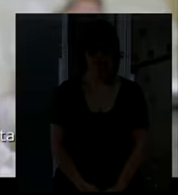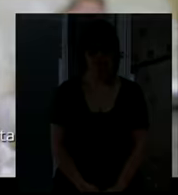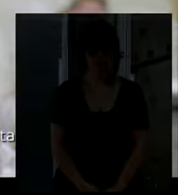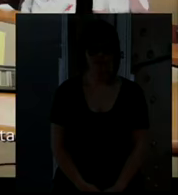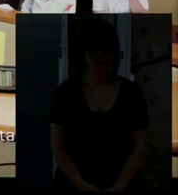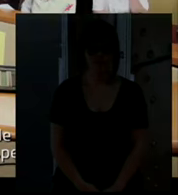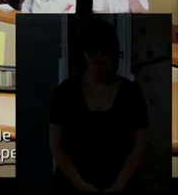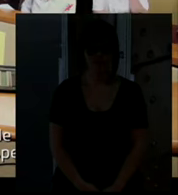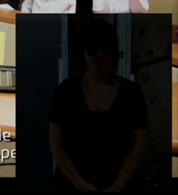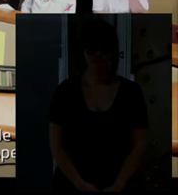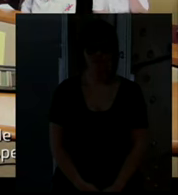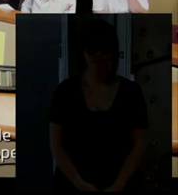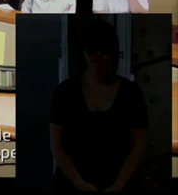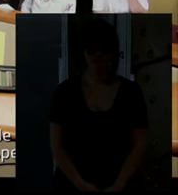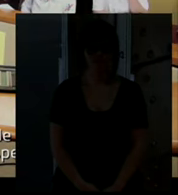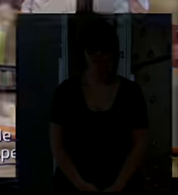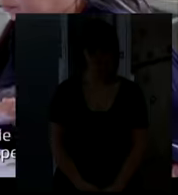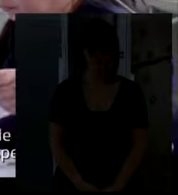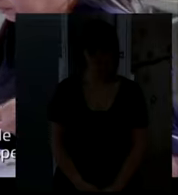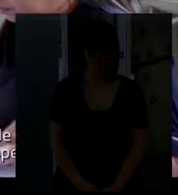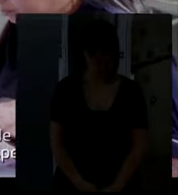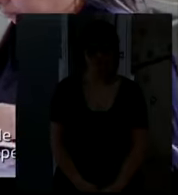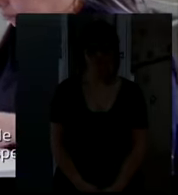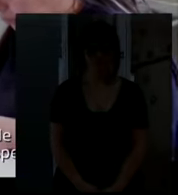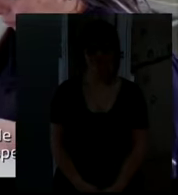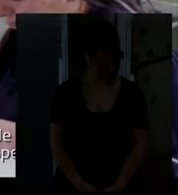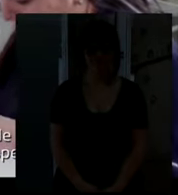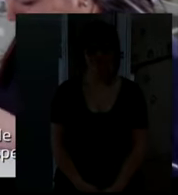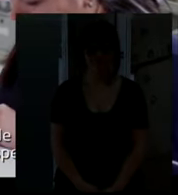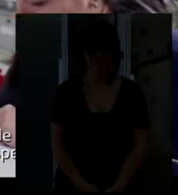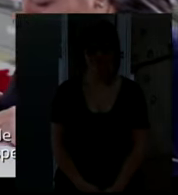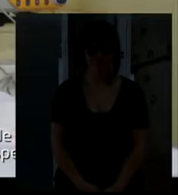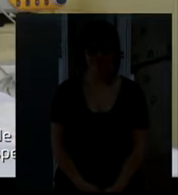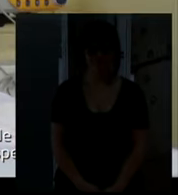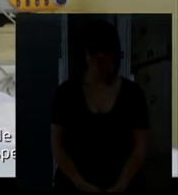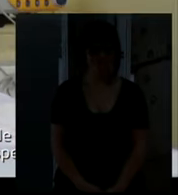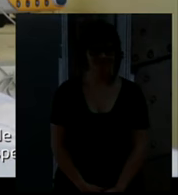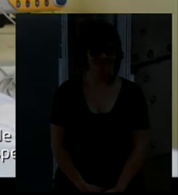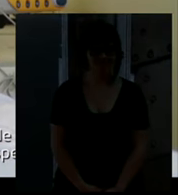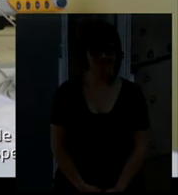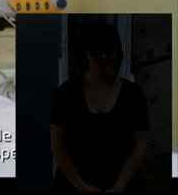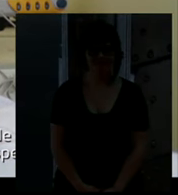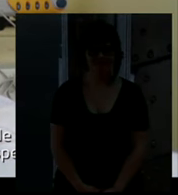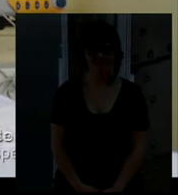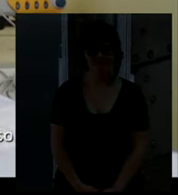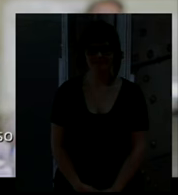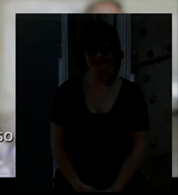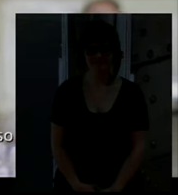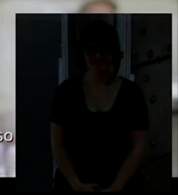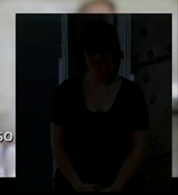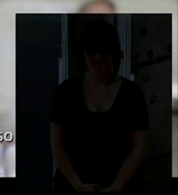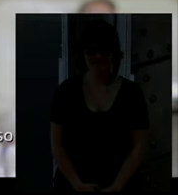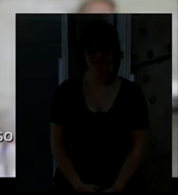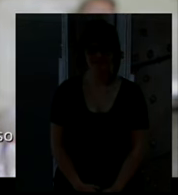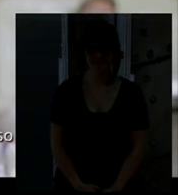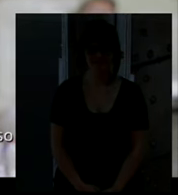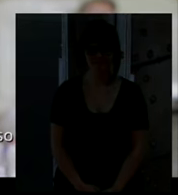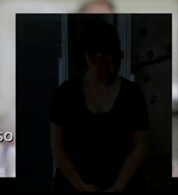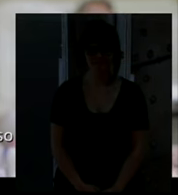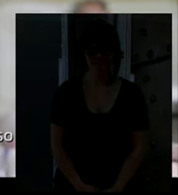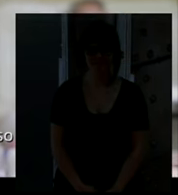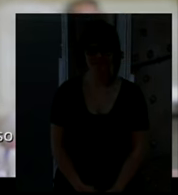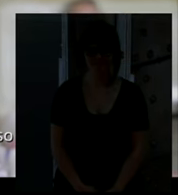distancia con especialistas. Eso nos ha permitido solucionar problemas de salud a pacientes que llevan casi 2 años en espera y que se han resuelto en